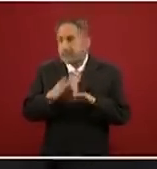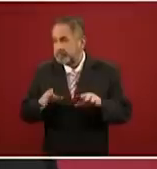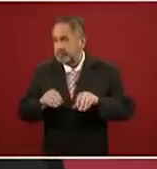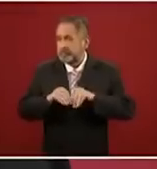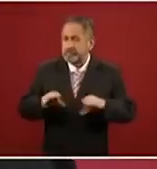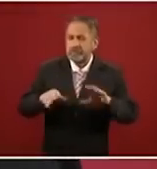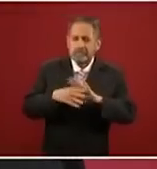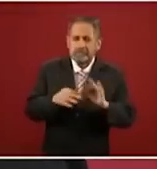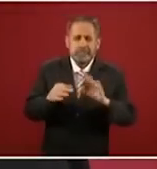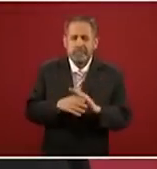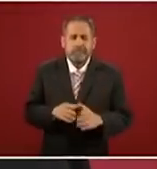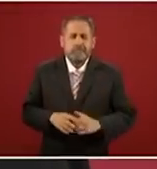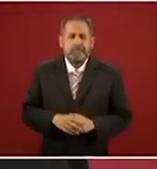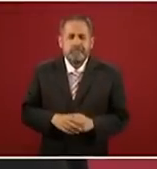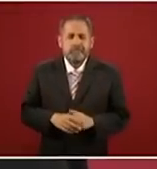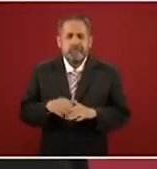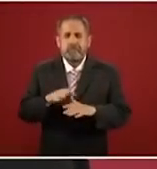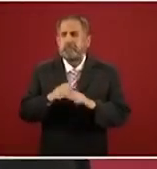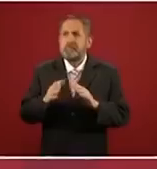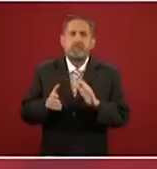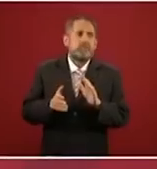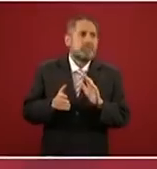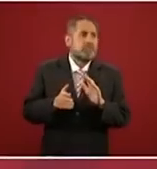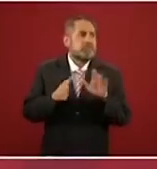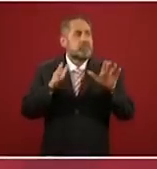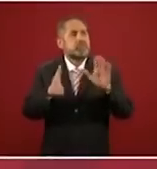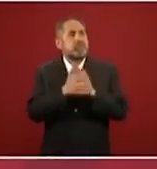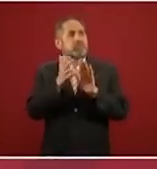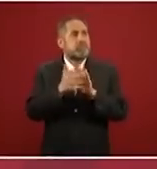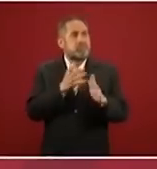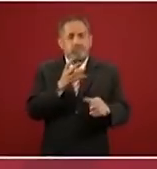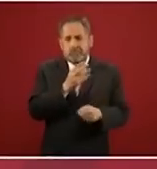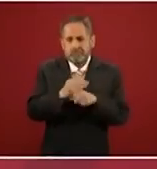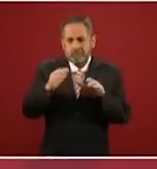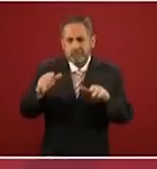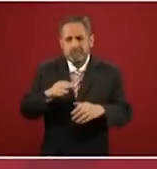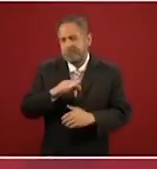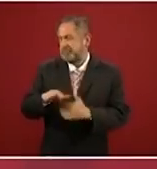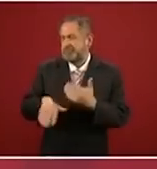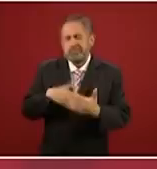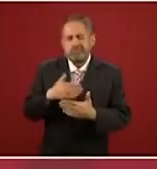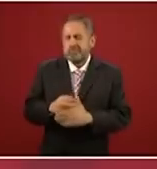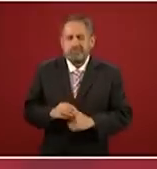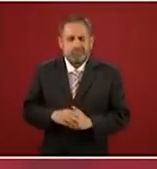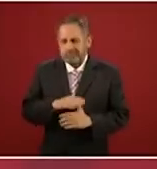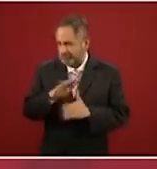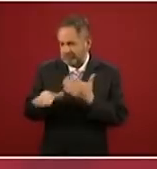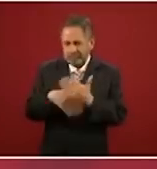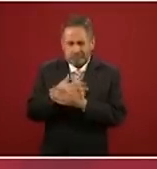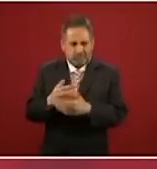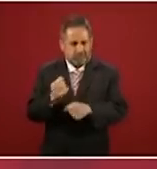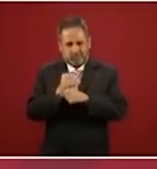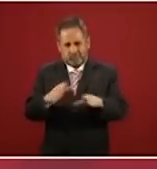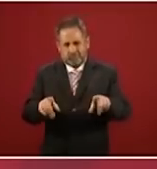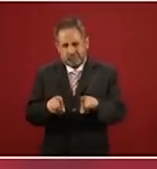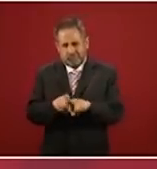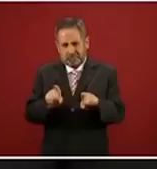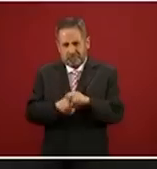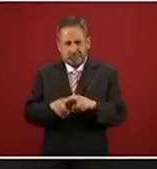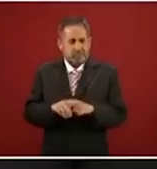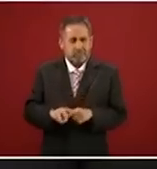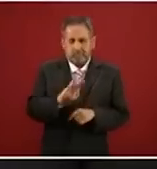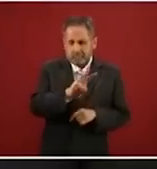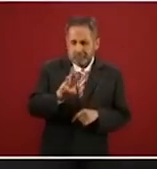sobre la construcción del aeropuerto todas la información del aeropuerto está en una